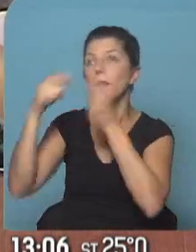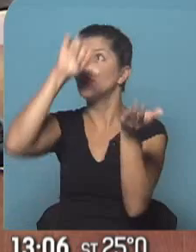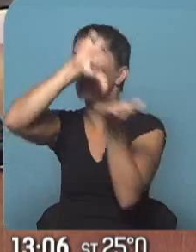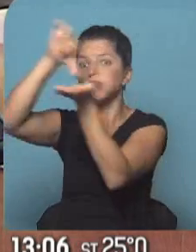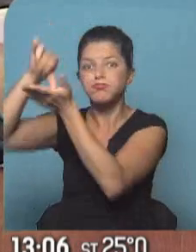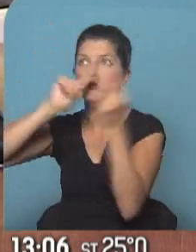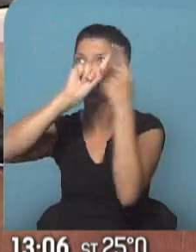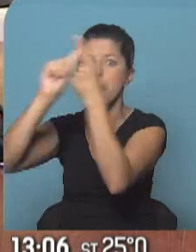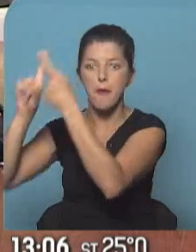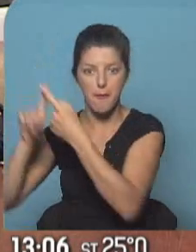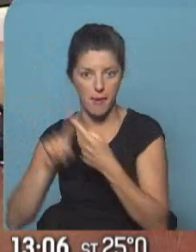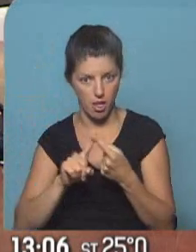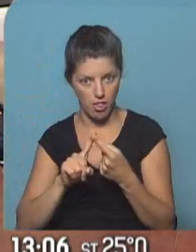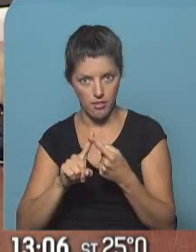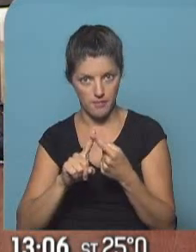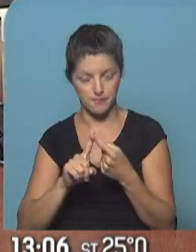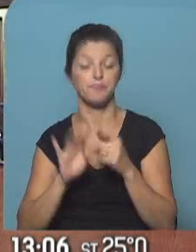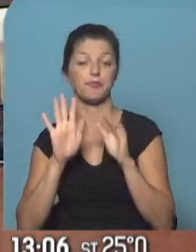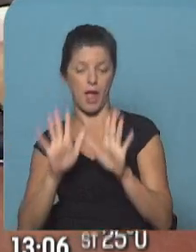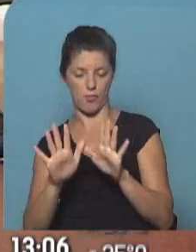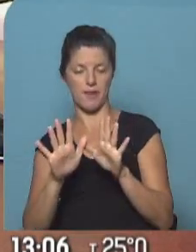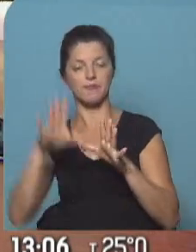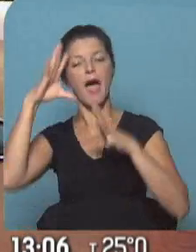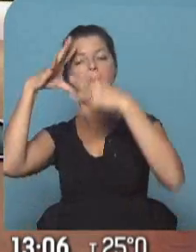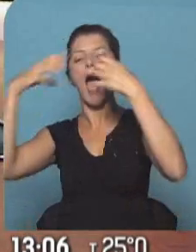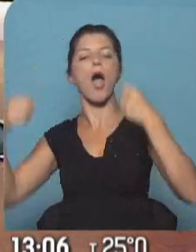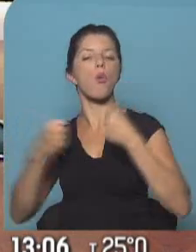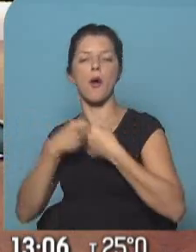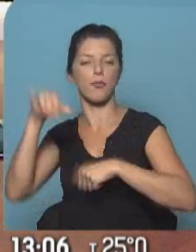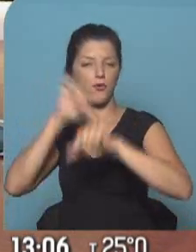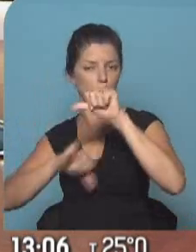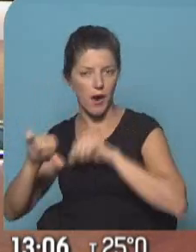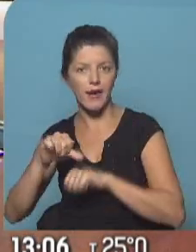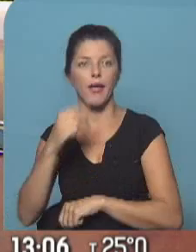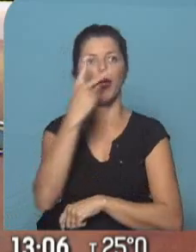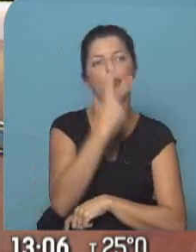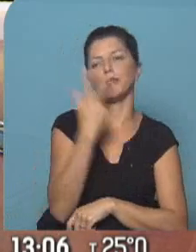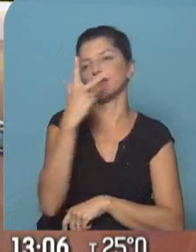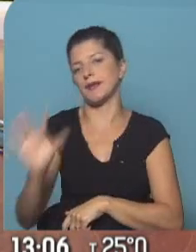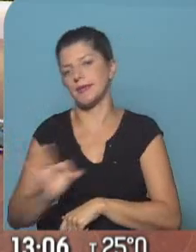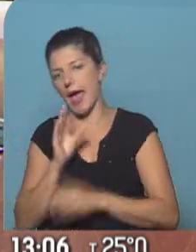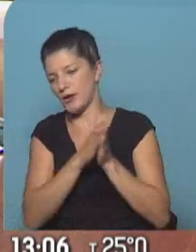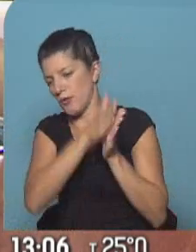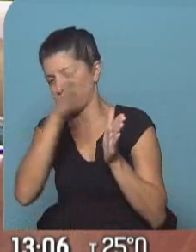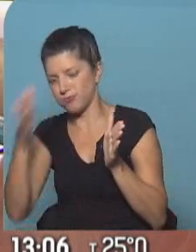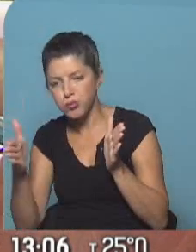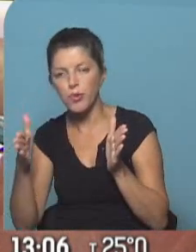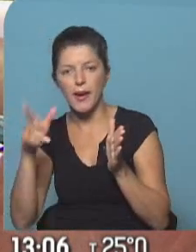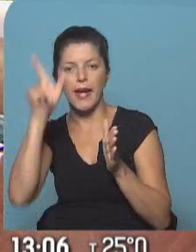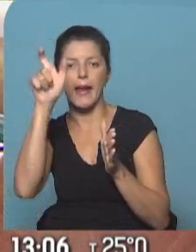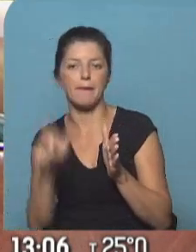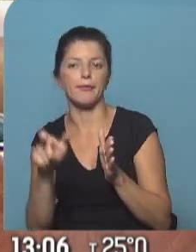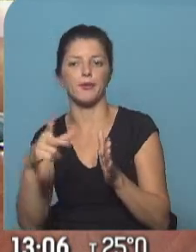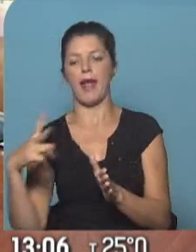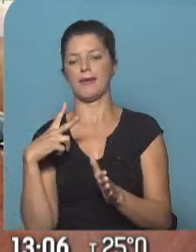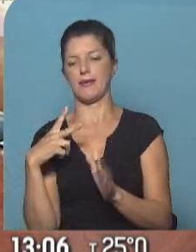Ahora, el acuerdo nuclear no se va a transformar en 2 o 3 años que la gente sea rica dentro de